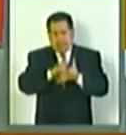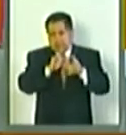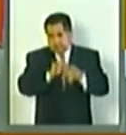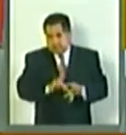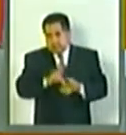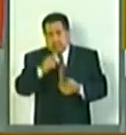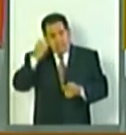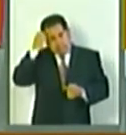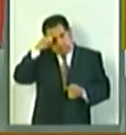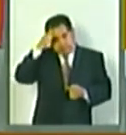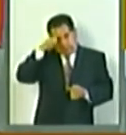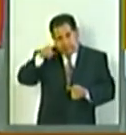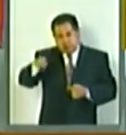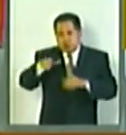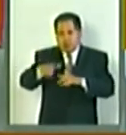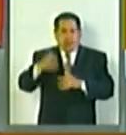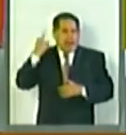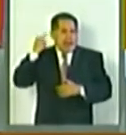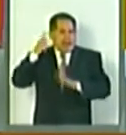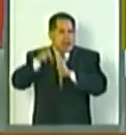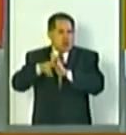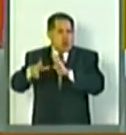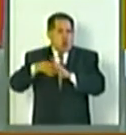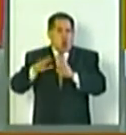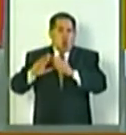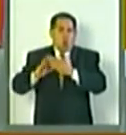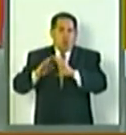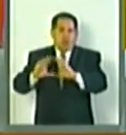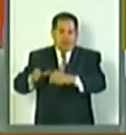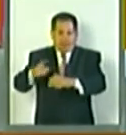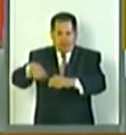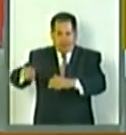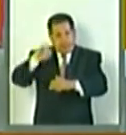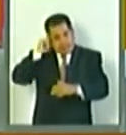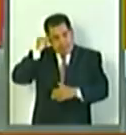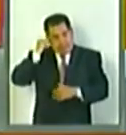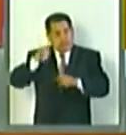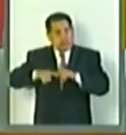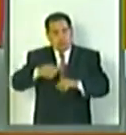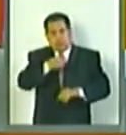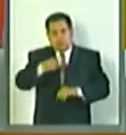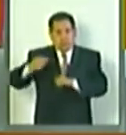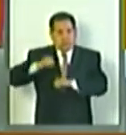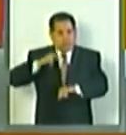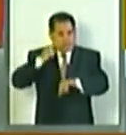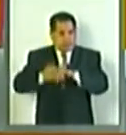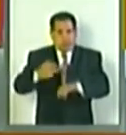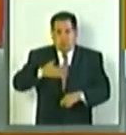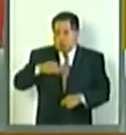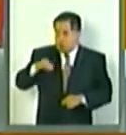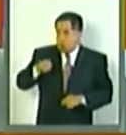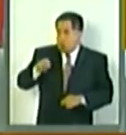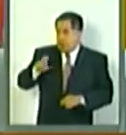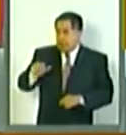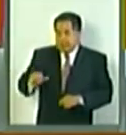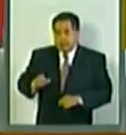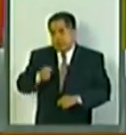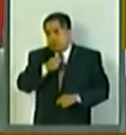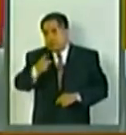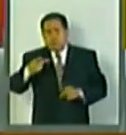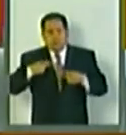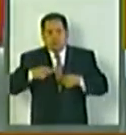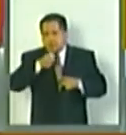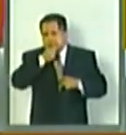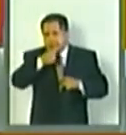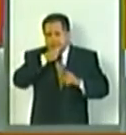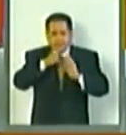y Experiencias de las Radios Comunitarias e Indígenas, organizado por Morena, comunicadores